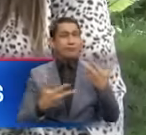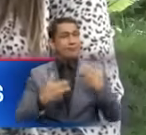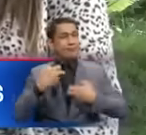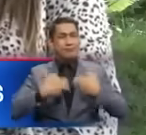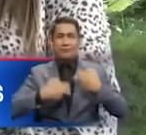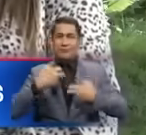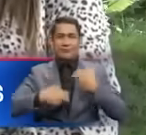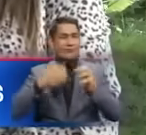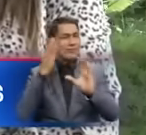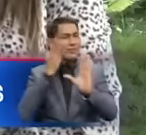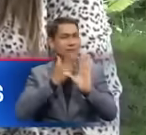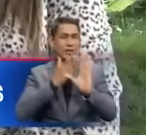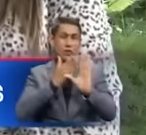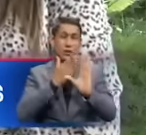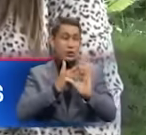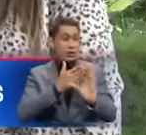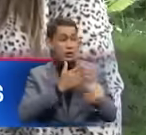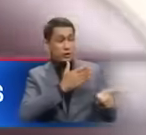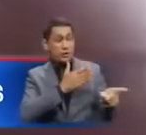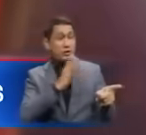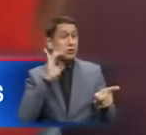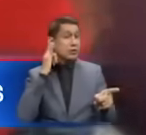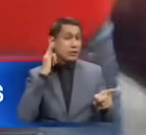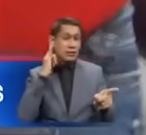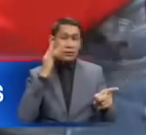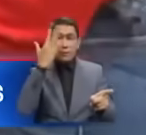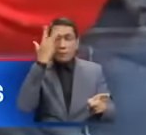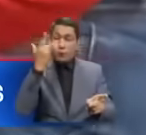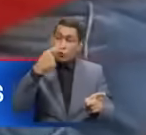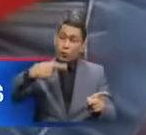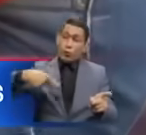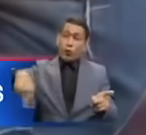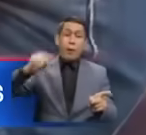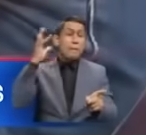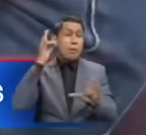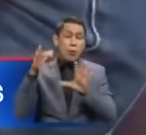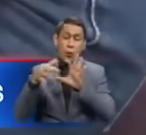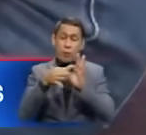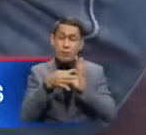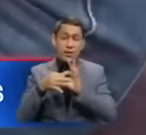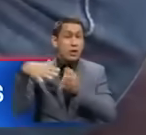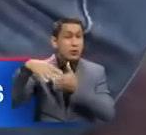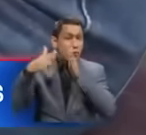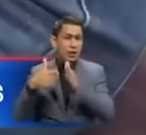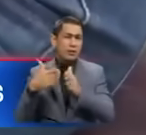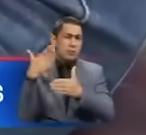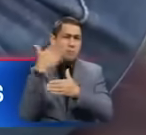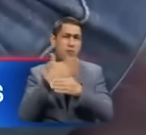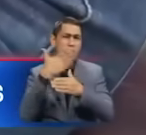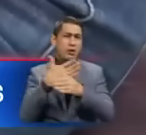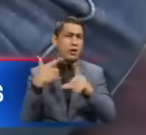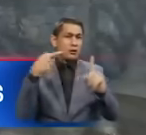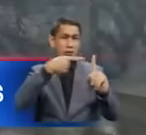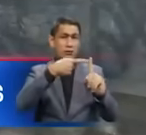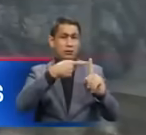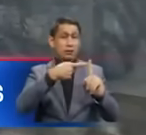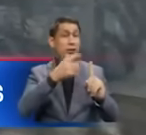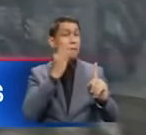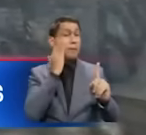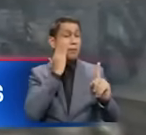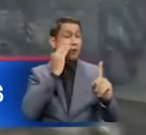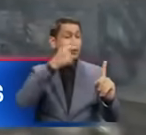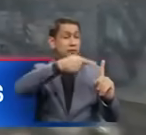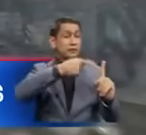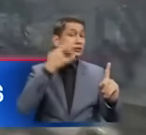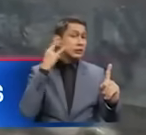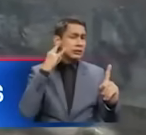psicológicamente realmente pues atentan contra su vida. El extraño comportamiento de la niña alertó a su madre de que algo no estaba bien, quien